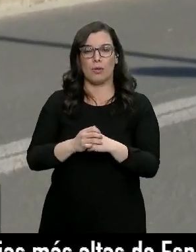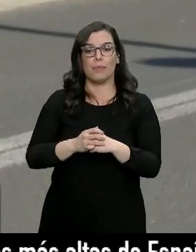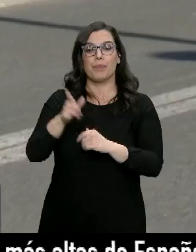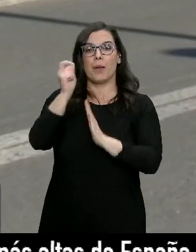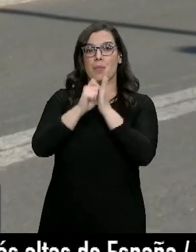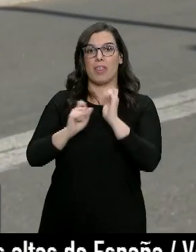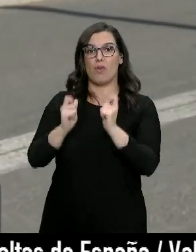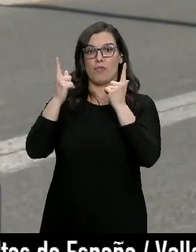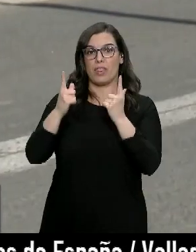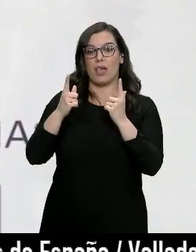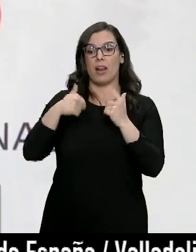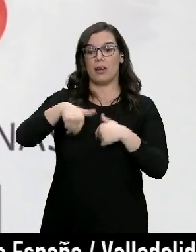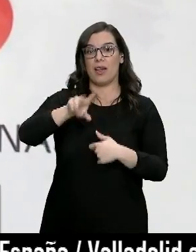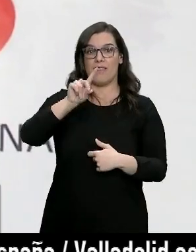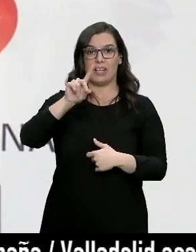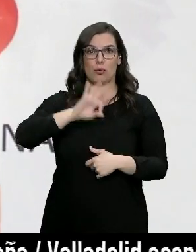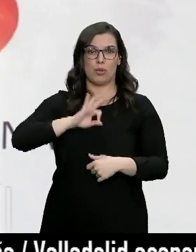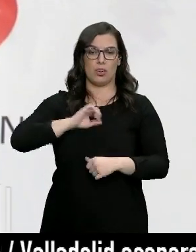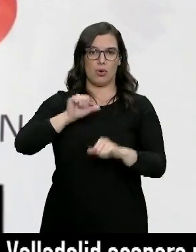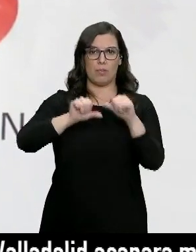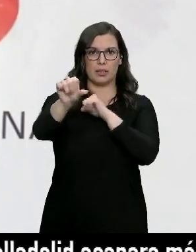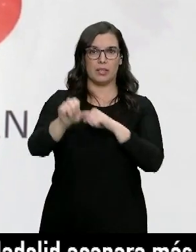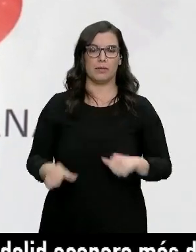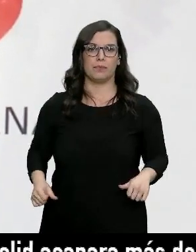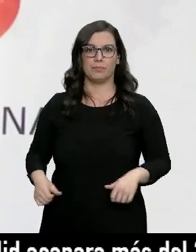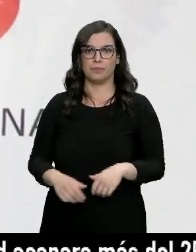en vigor el próximo 21 de enero.